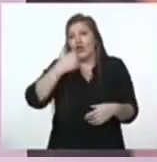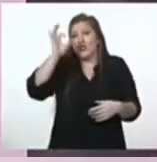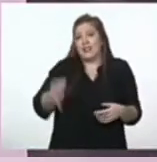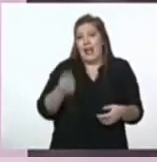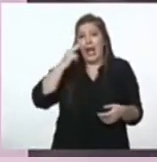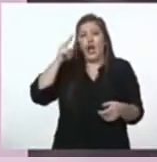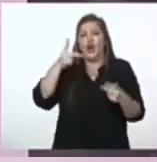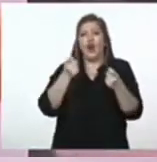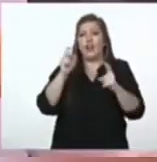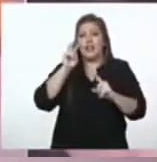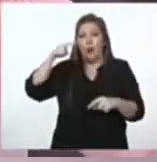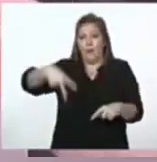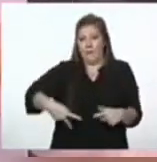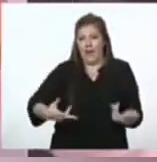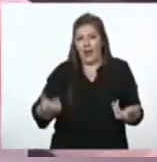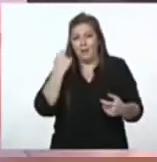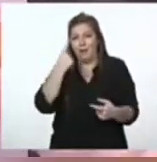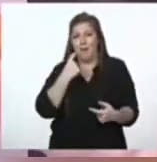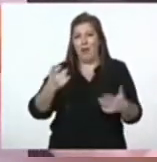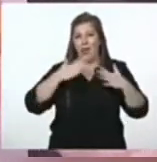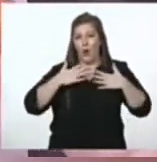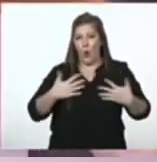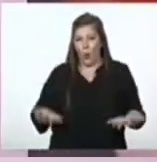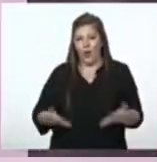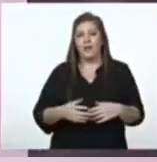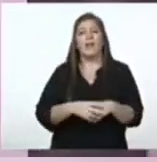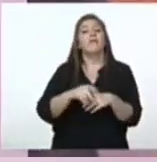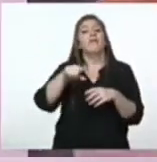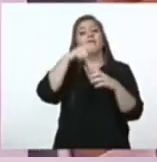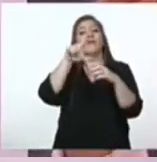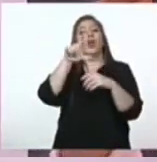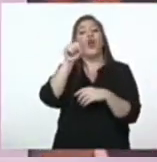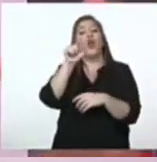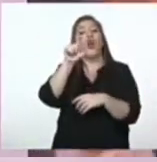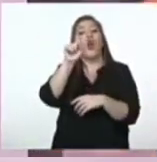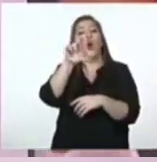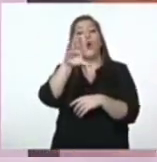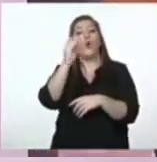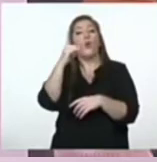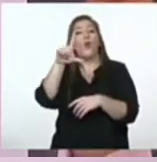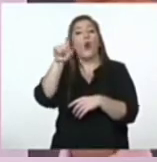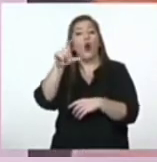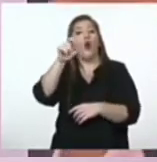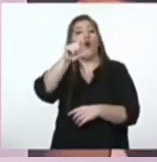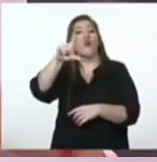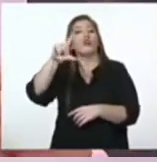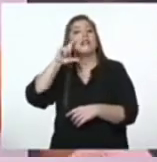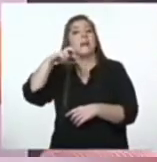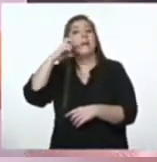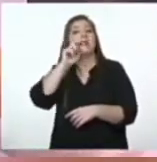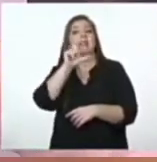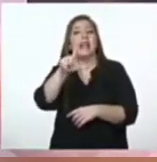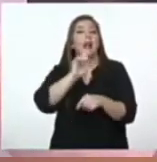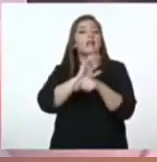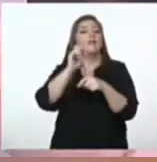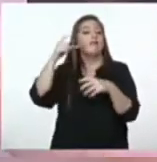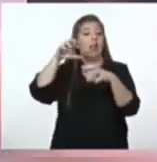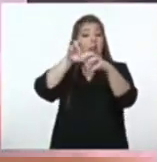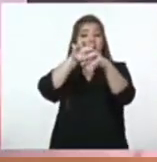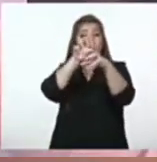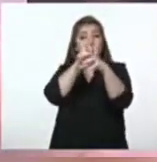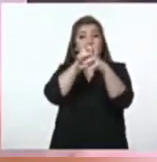mirar. Bueno, tiene que ver con esto. El lóbulo occipital, que va a estar relacionado con la visión y con todo lo que percibamos desde la